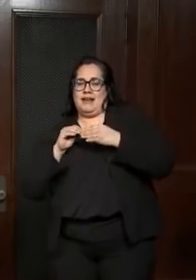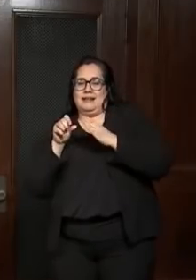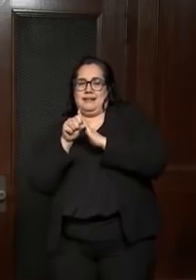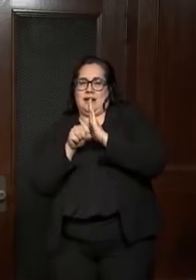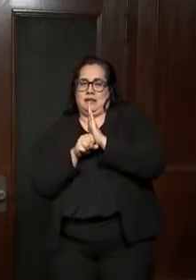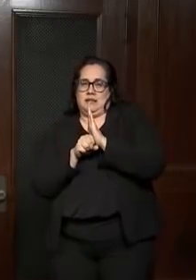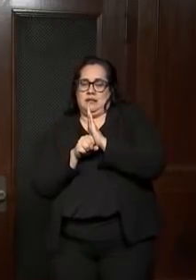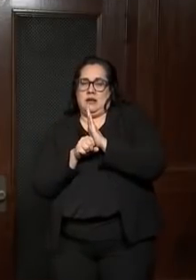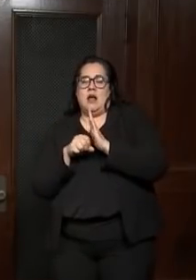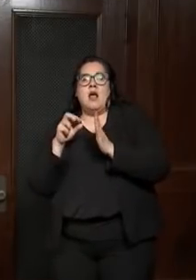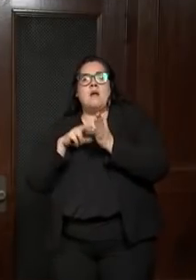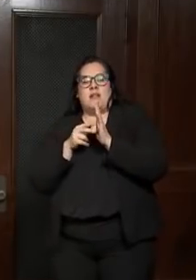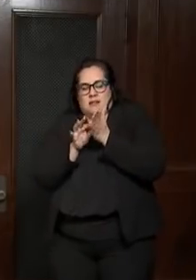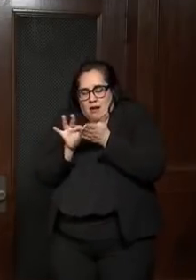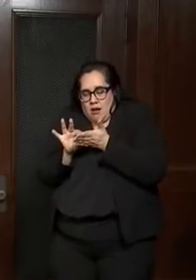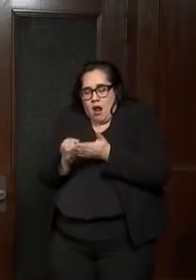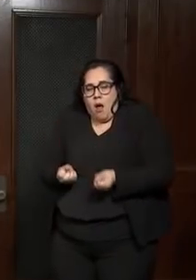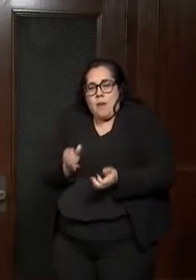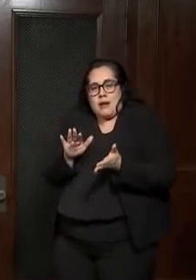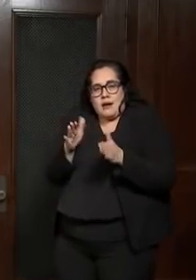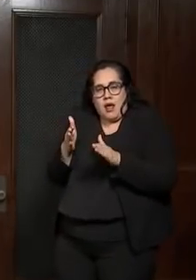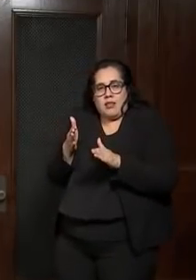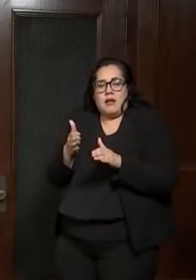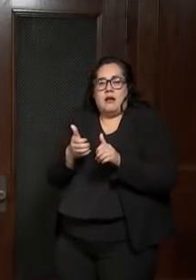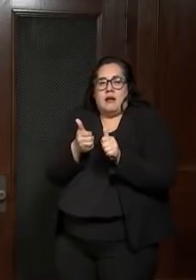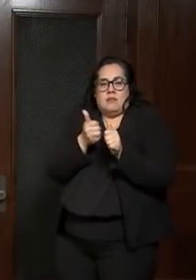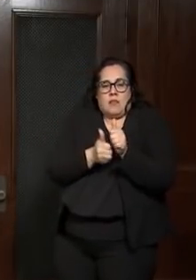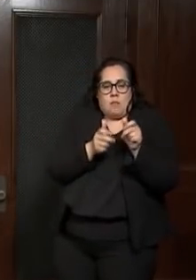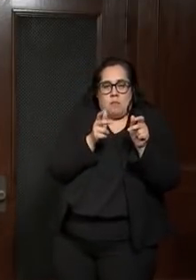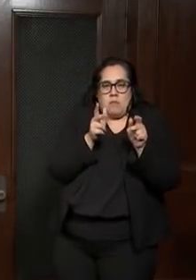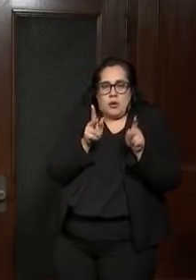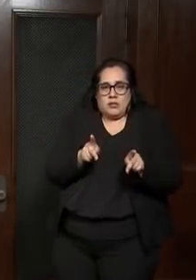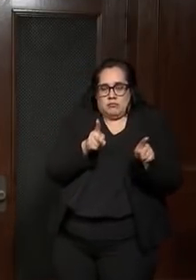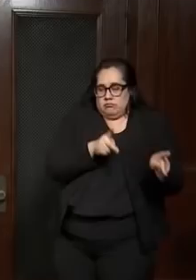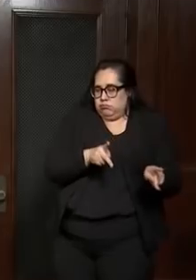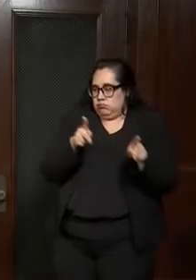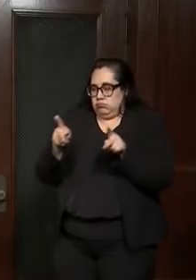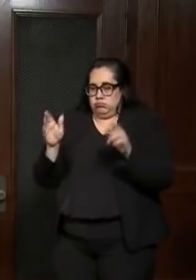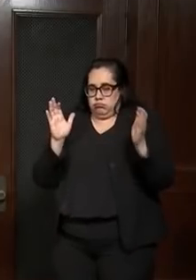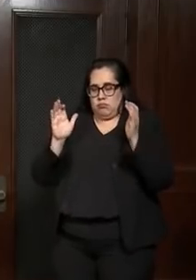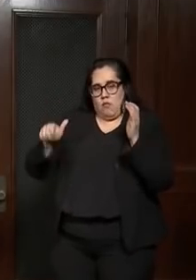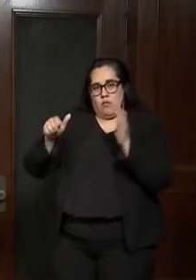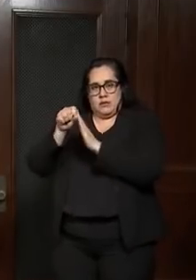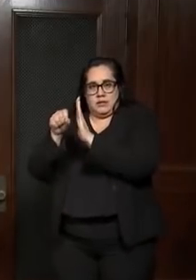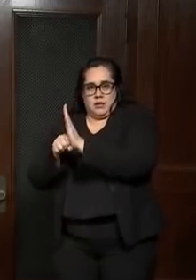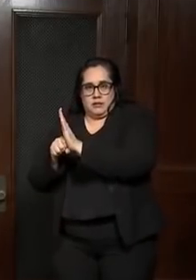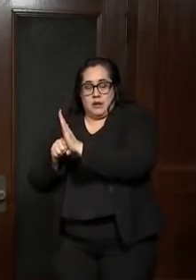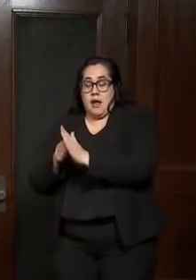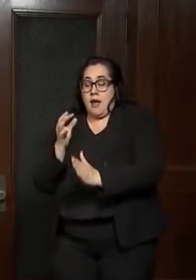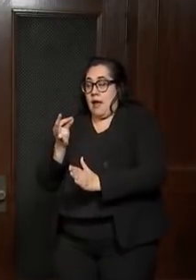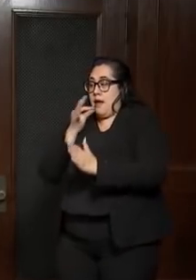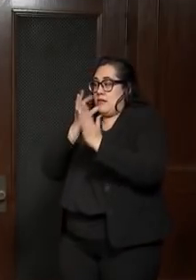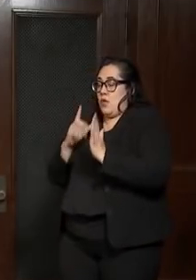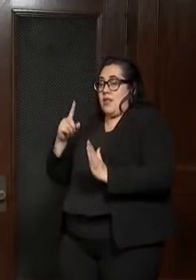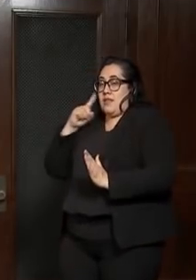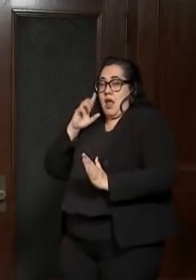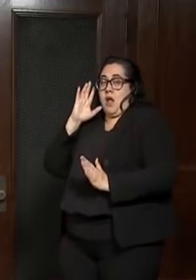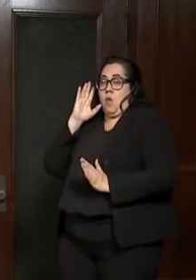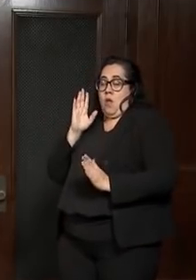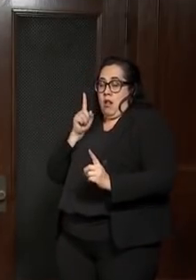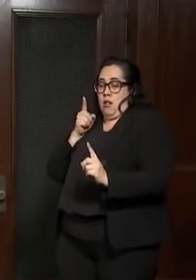por las muertes por cápita. Expertos piensan que lograremos la cima de